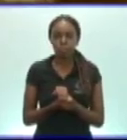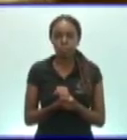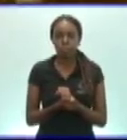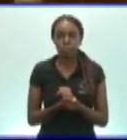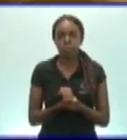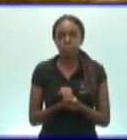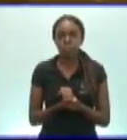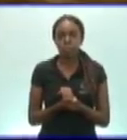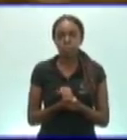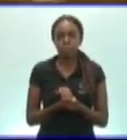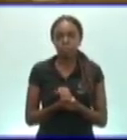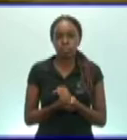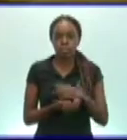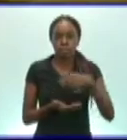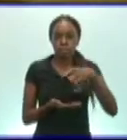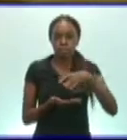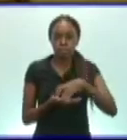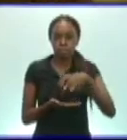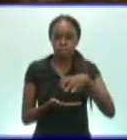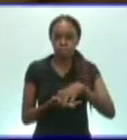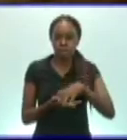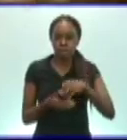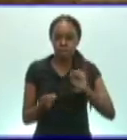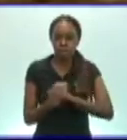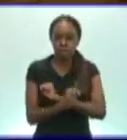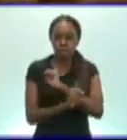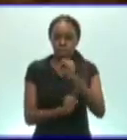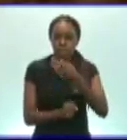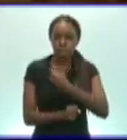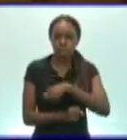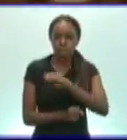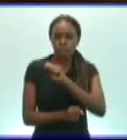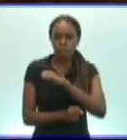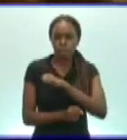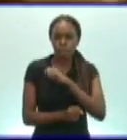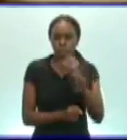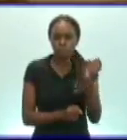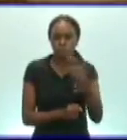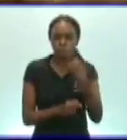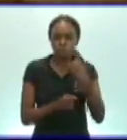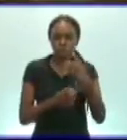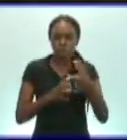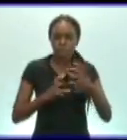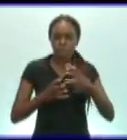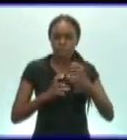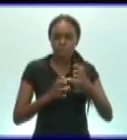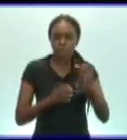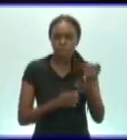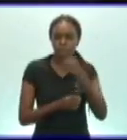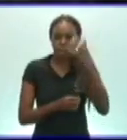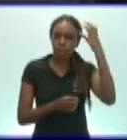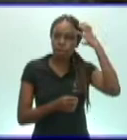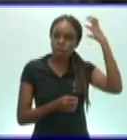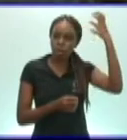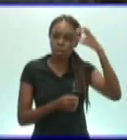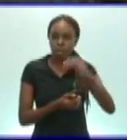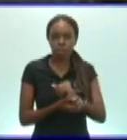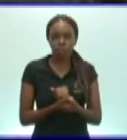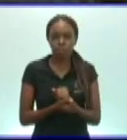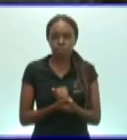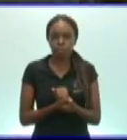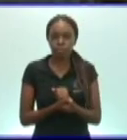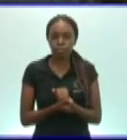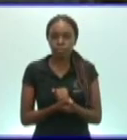En la ciudad liberada por los insurrectos se forma el primer gobierno mambí. Lo más llamativo y lo